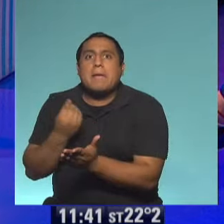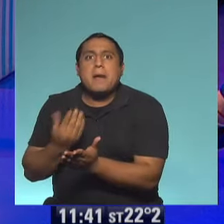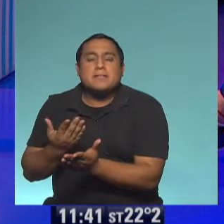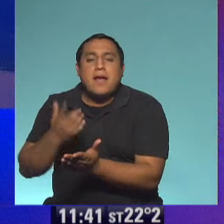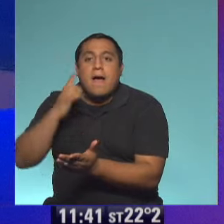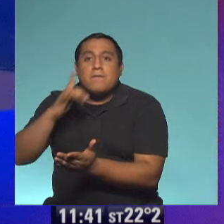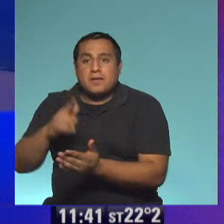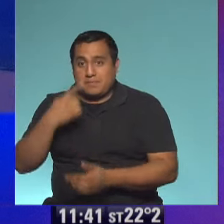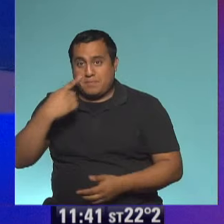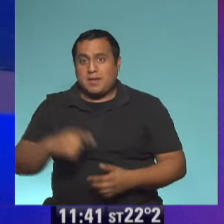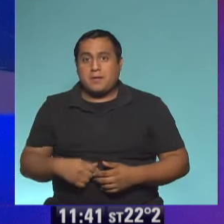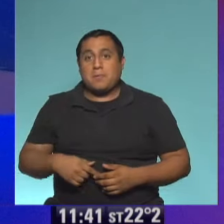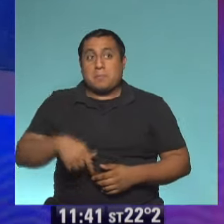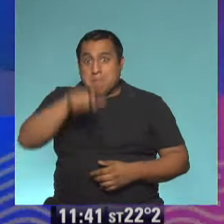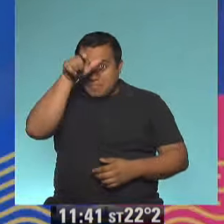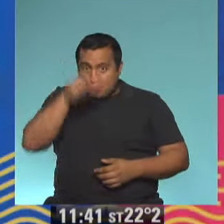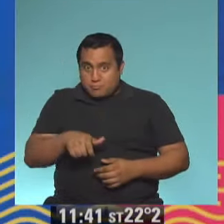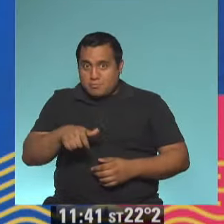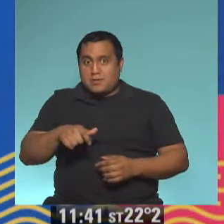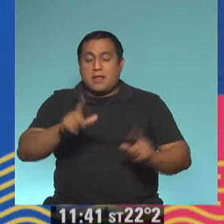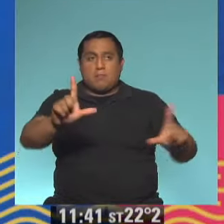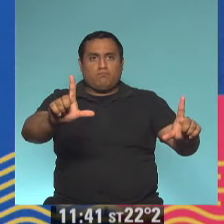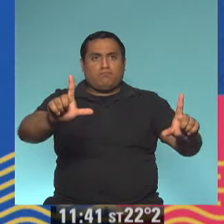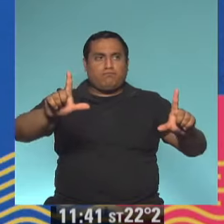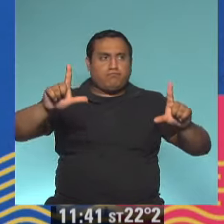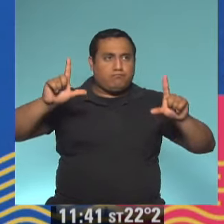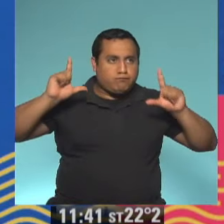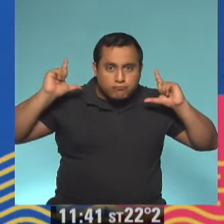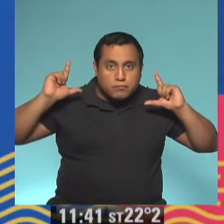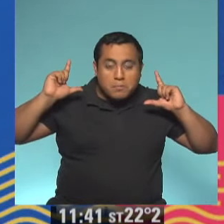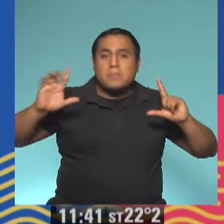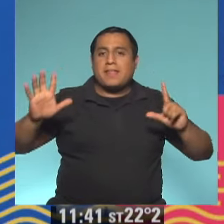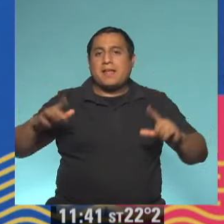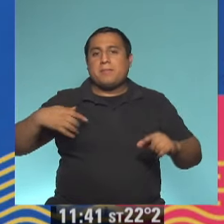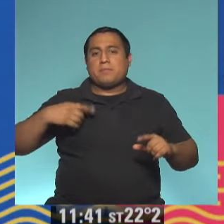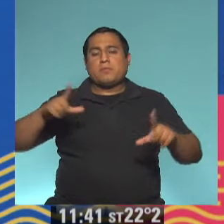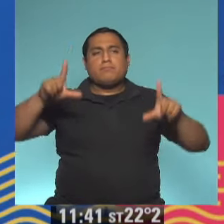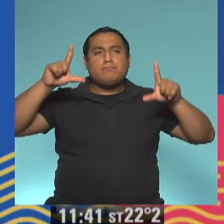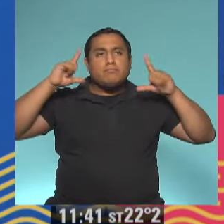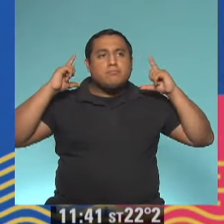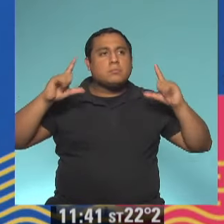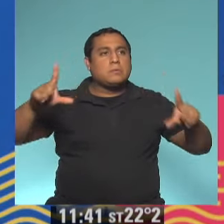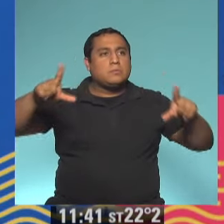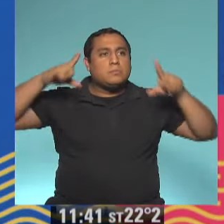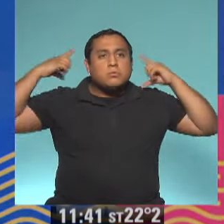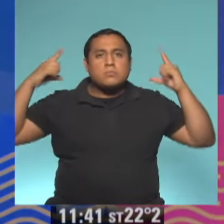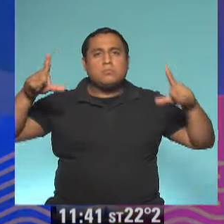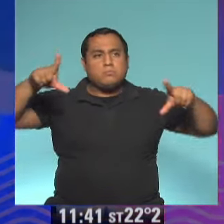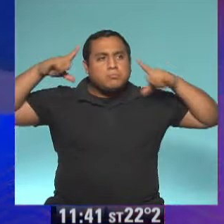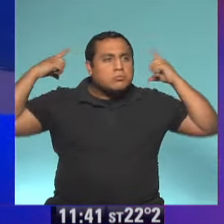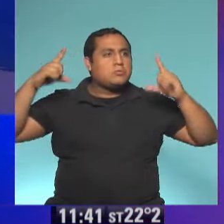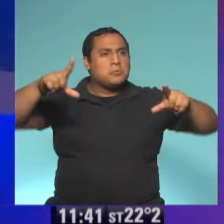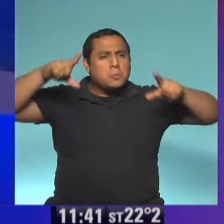Y vemos a la persona entrando en el libro. Nunca hubieses imaginado que el camino sería tan y tan largo. ¿Te